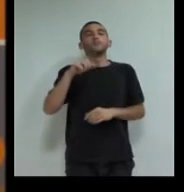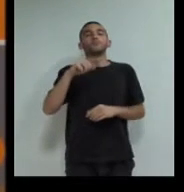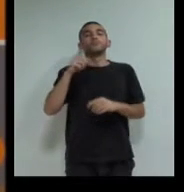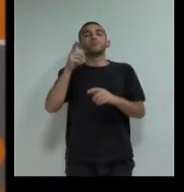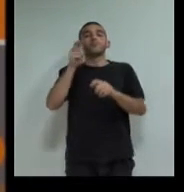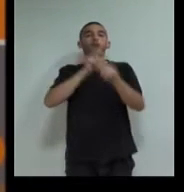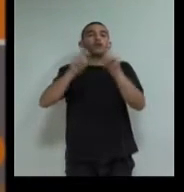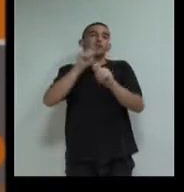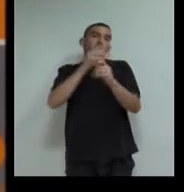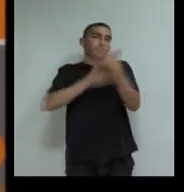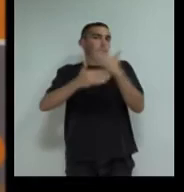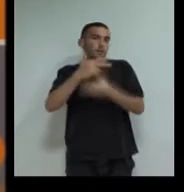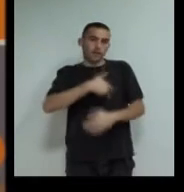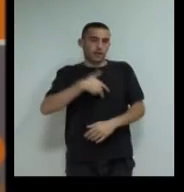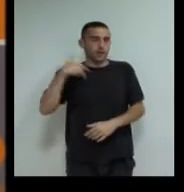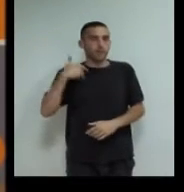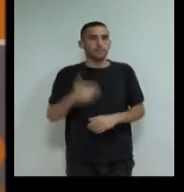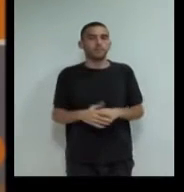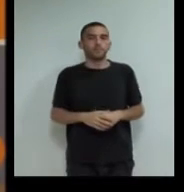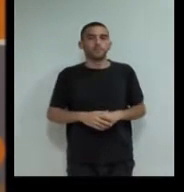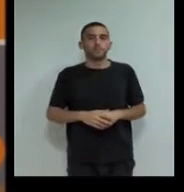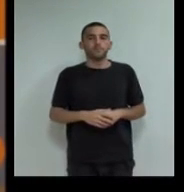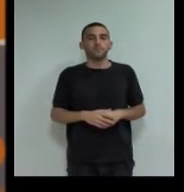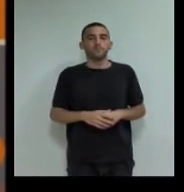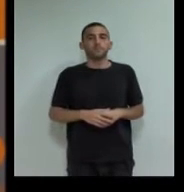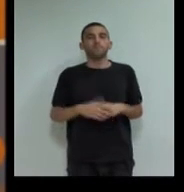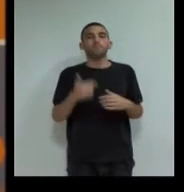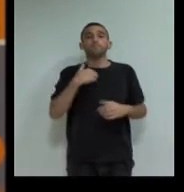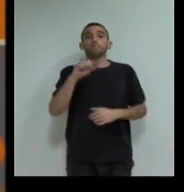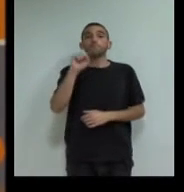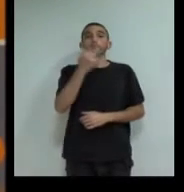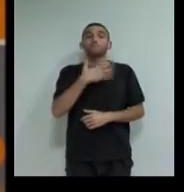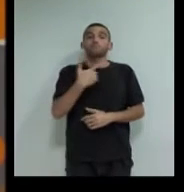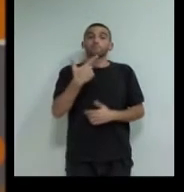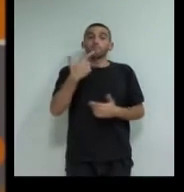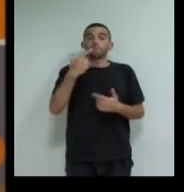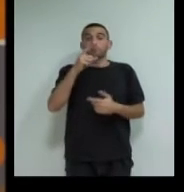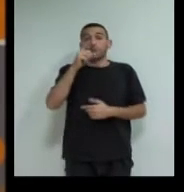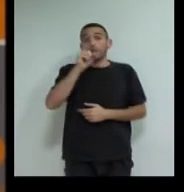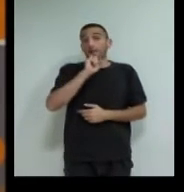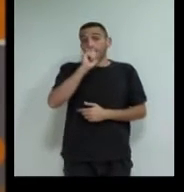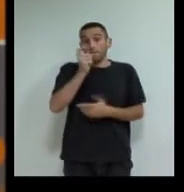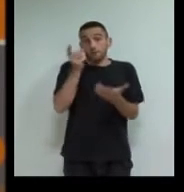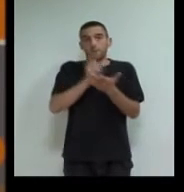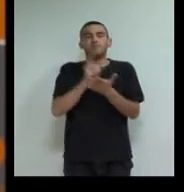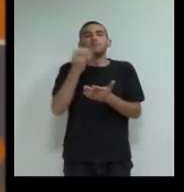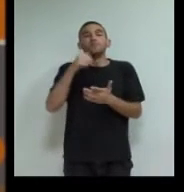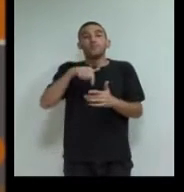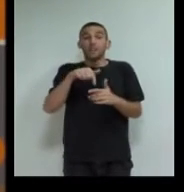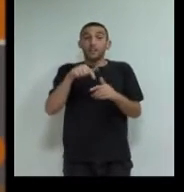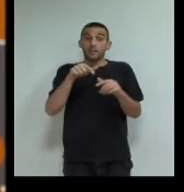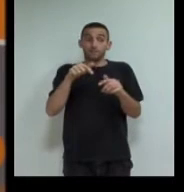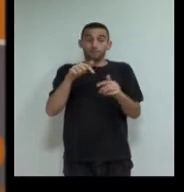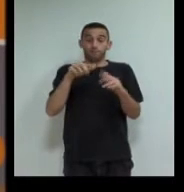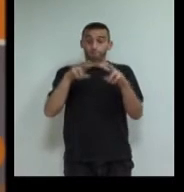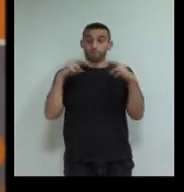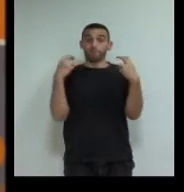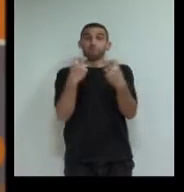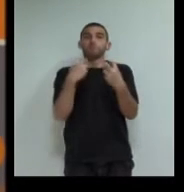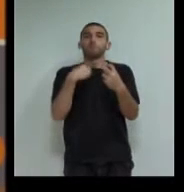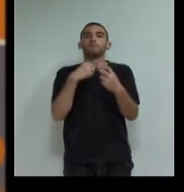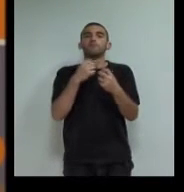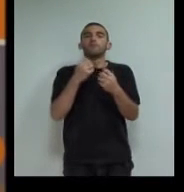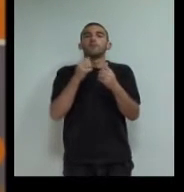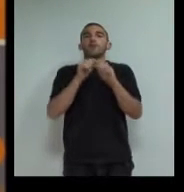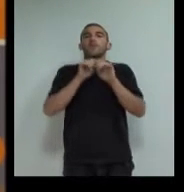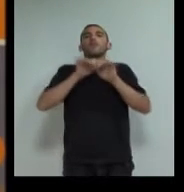asociaciones de discapacidad. Quiero recordaros que este evento lo estamos transmitiendo en